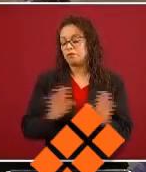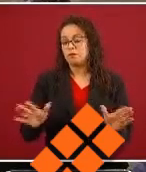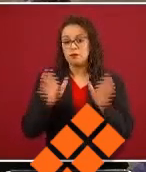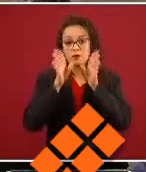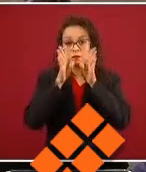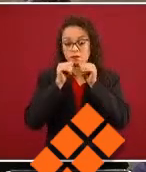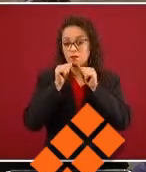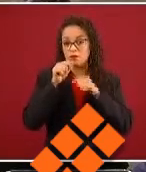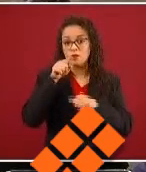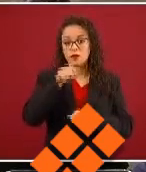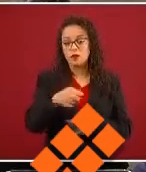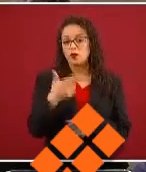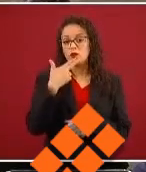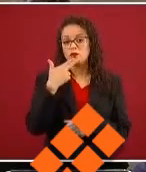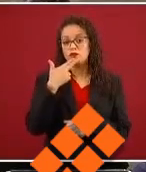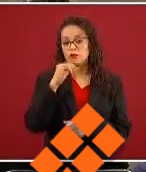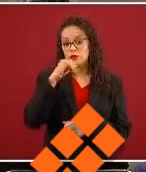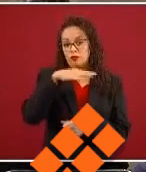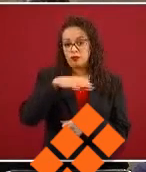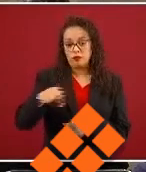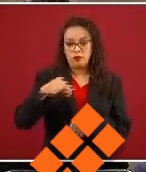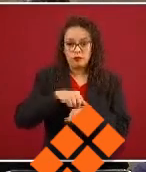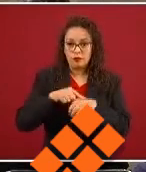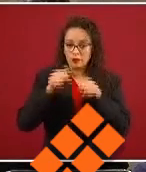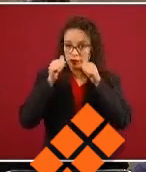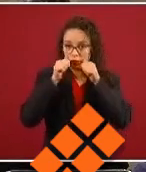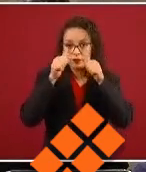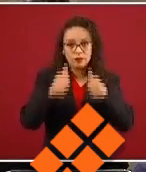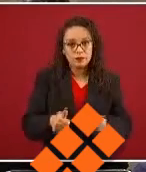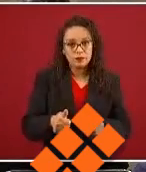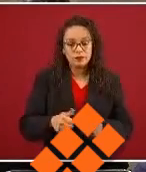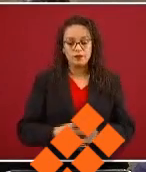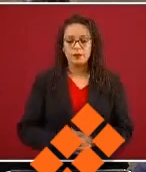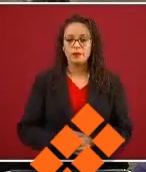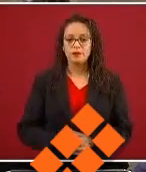de salud por parte del Seguro Social. Desde luego que los tienen en otros